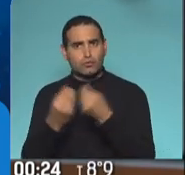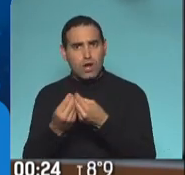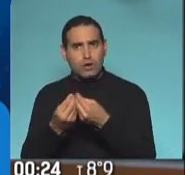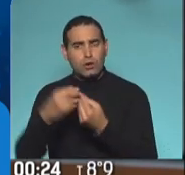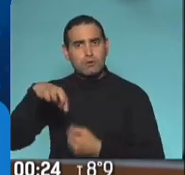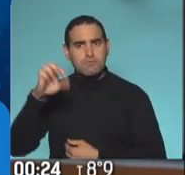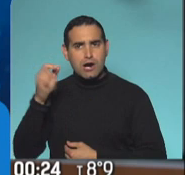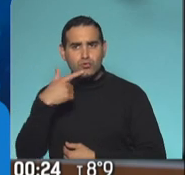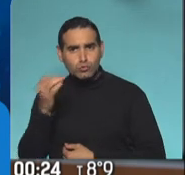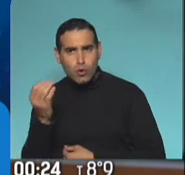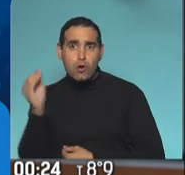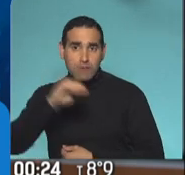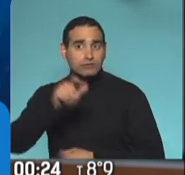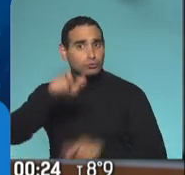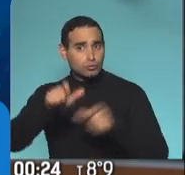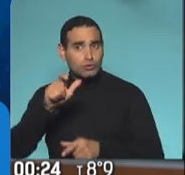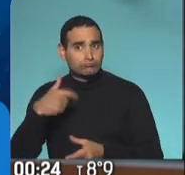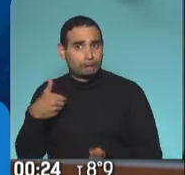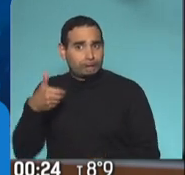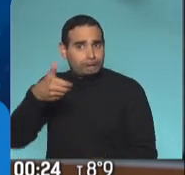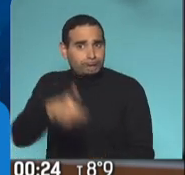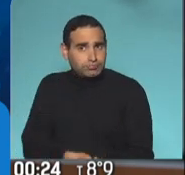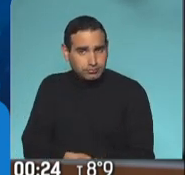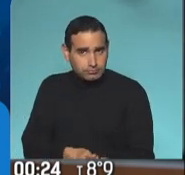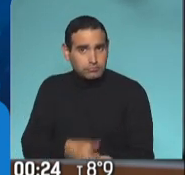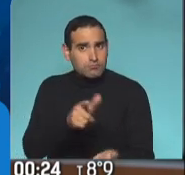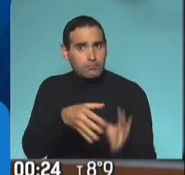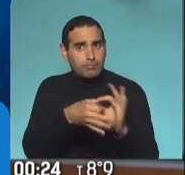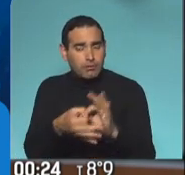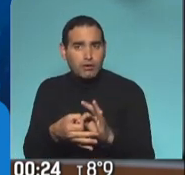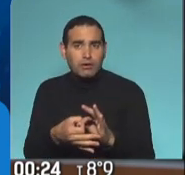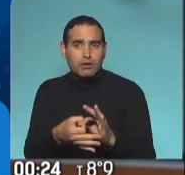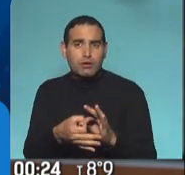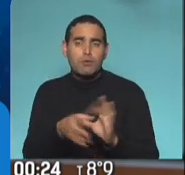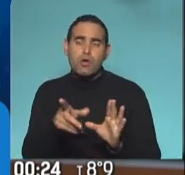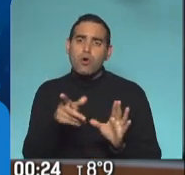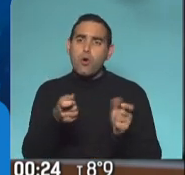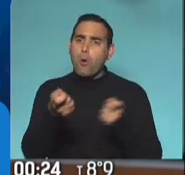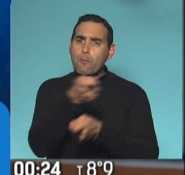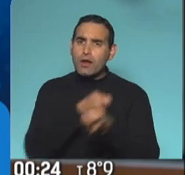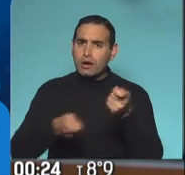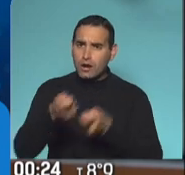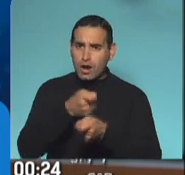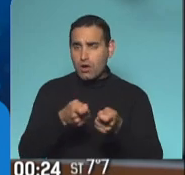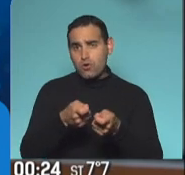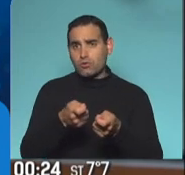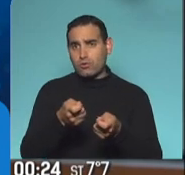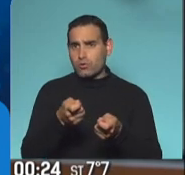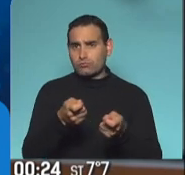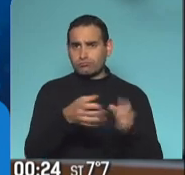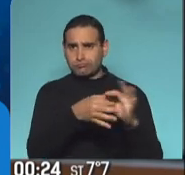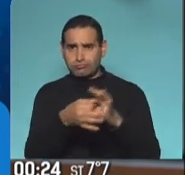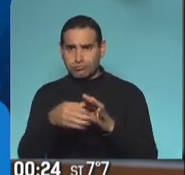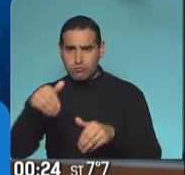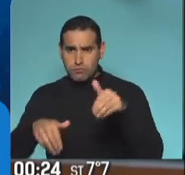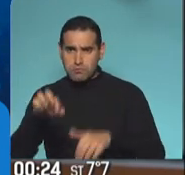de inversionistas pero no es una reacción digamos como la que ocurrió en las urnas de